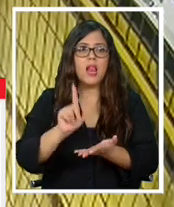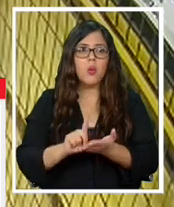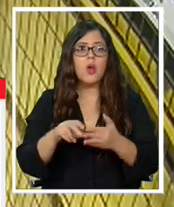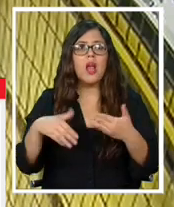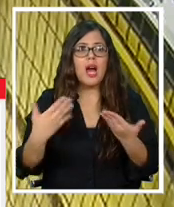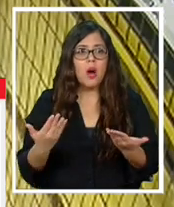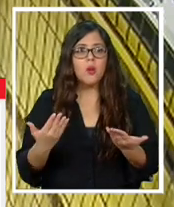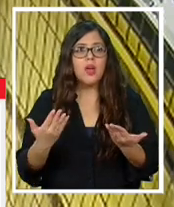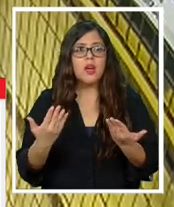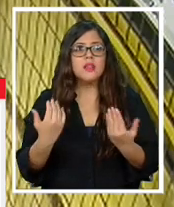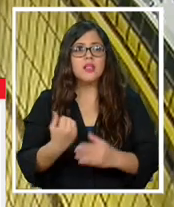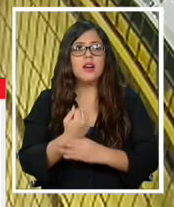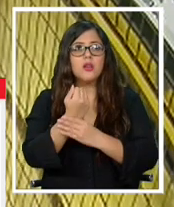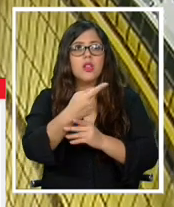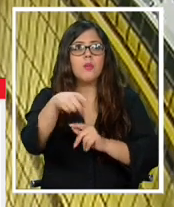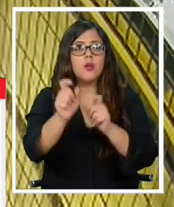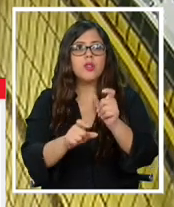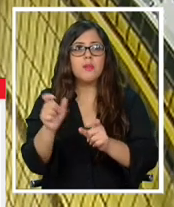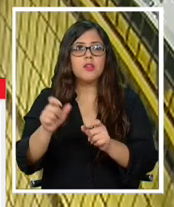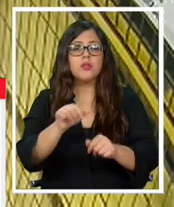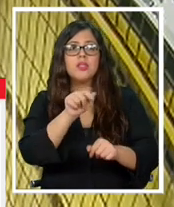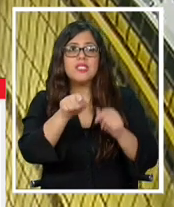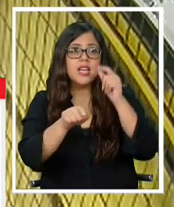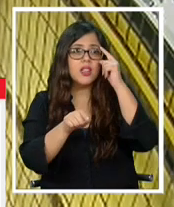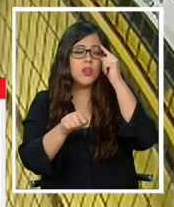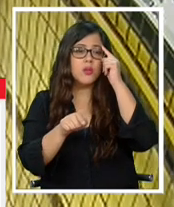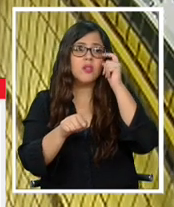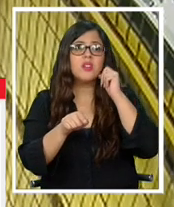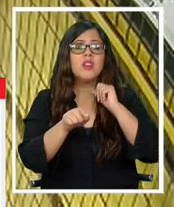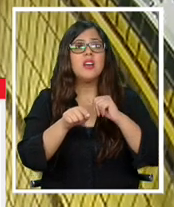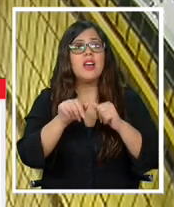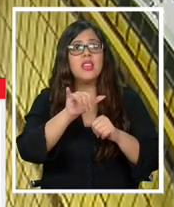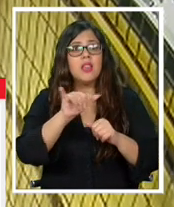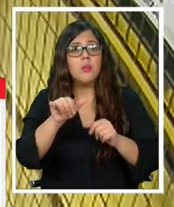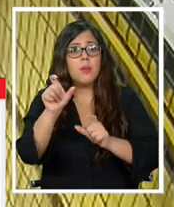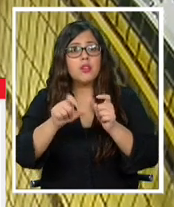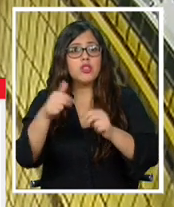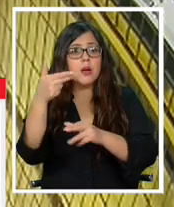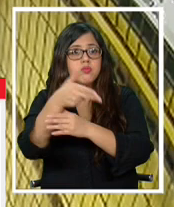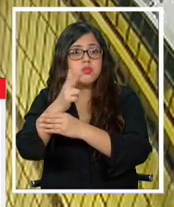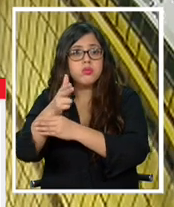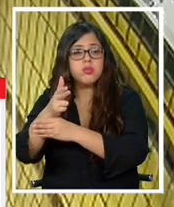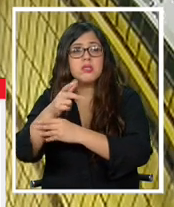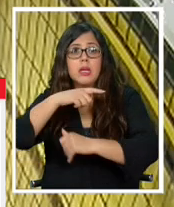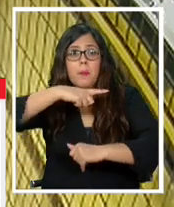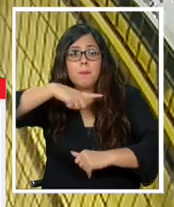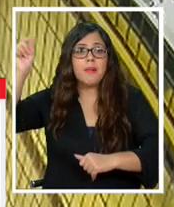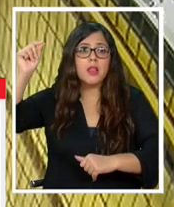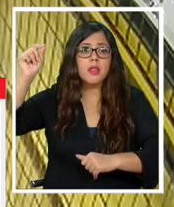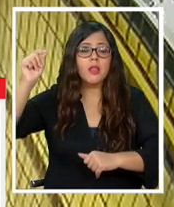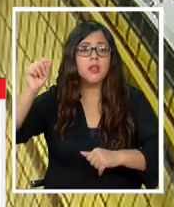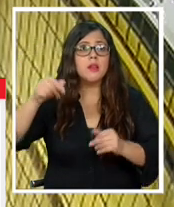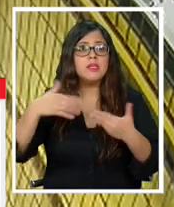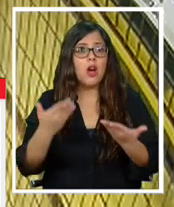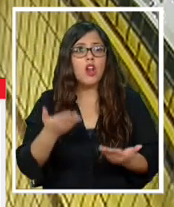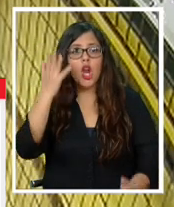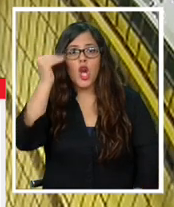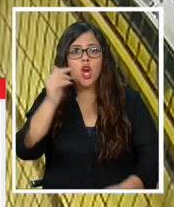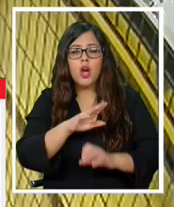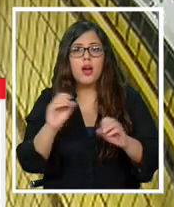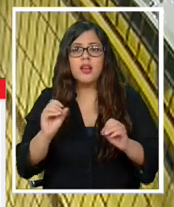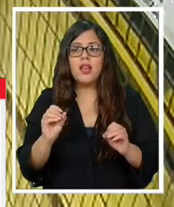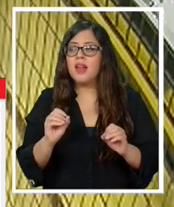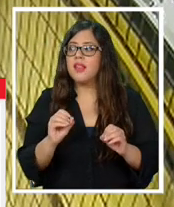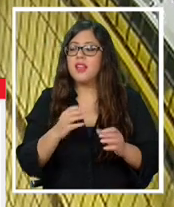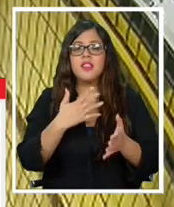pesar que fue asistido por algunas personas. Esto después, asaltantes escaparon con rumbo desconocido y hasta el momento no se sabe nada